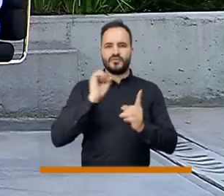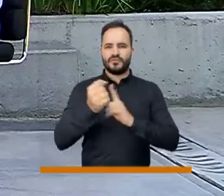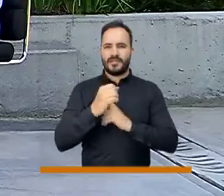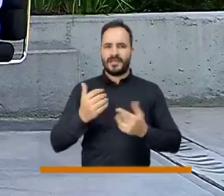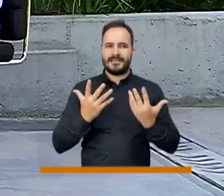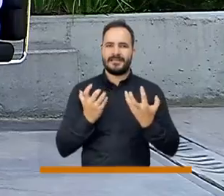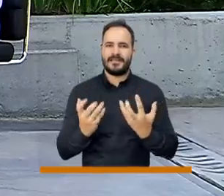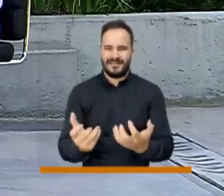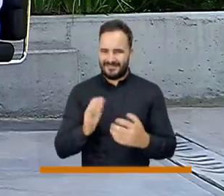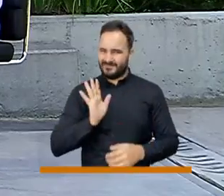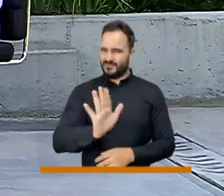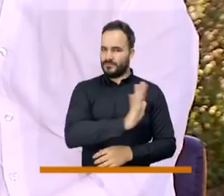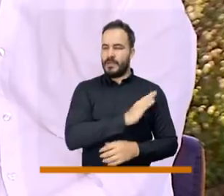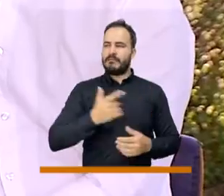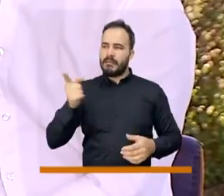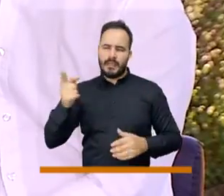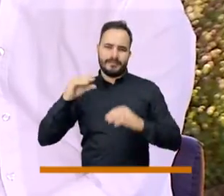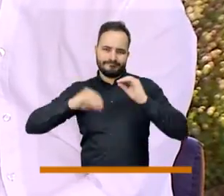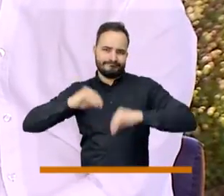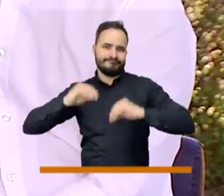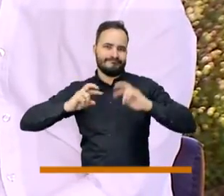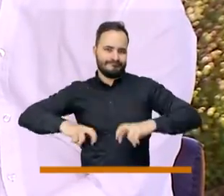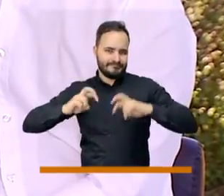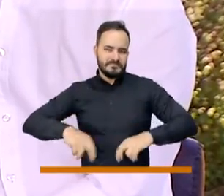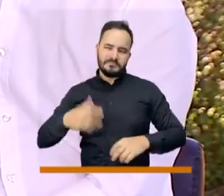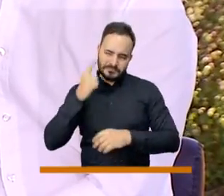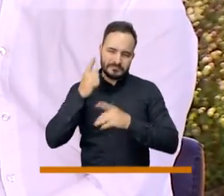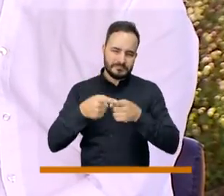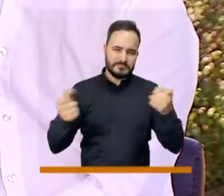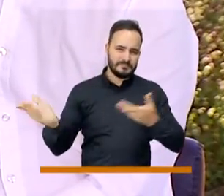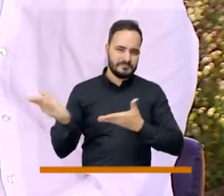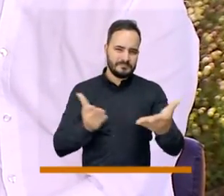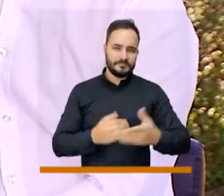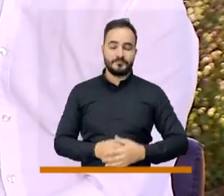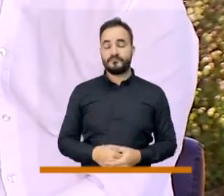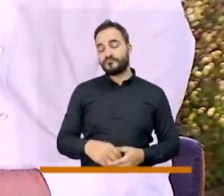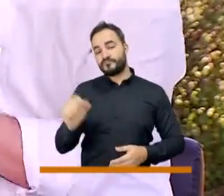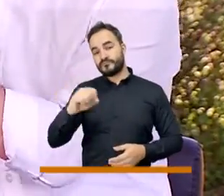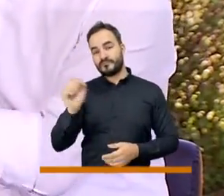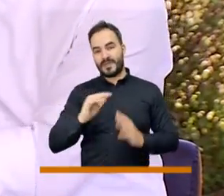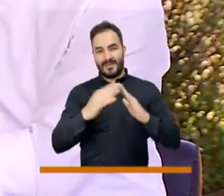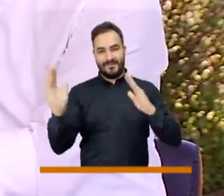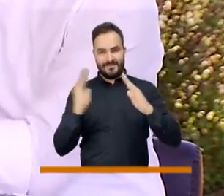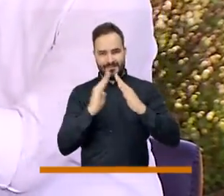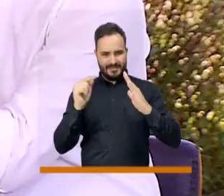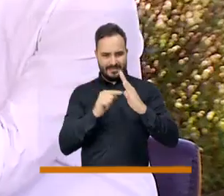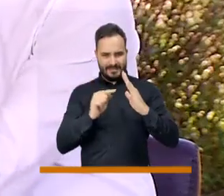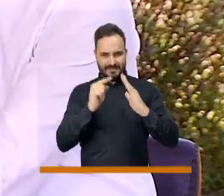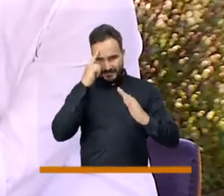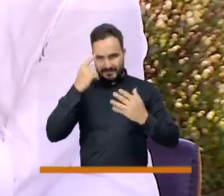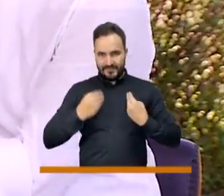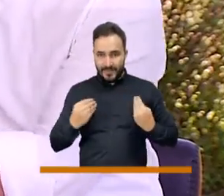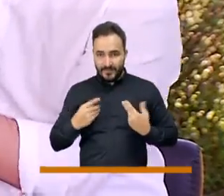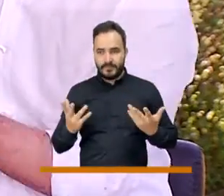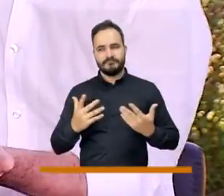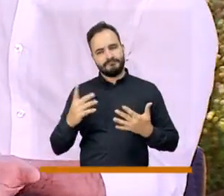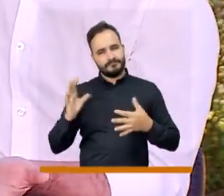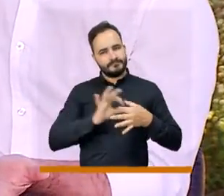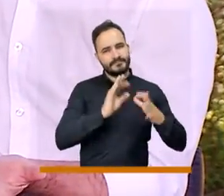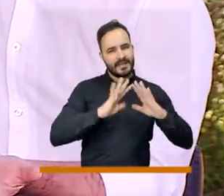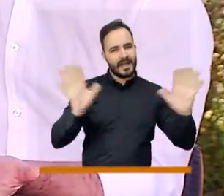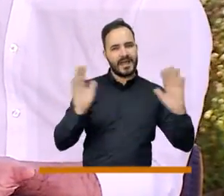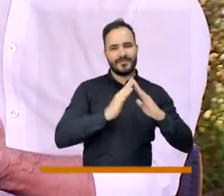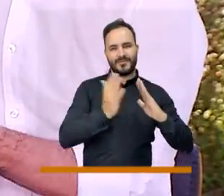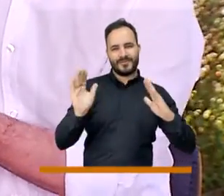nos puede contar mucho cómo podemos mejorar y resolver ese problema en la ciudad. Y el tema de la vivienda está ligado al tema